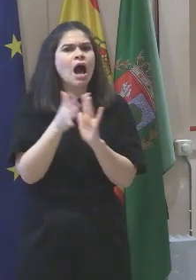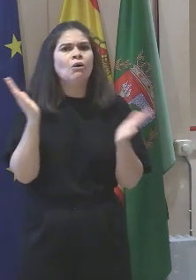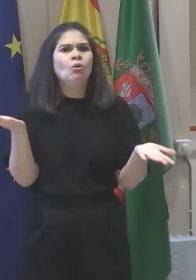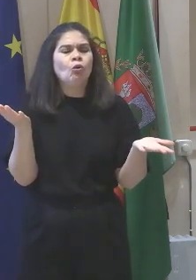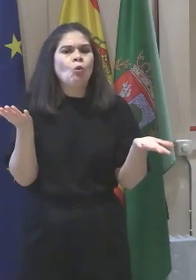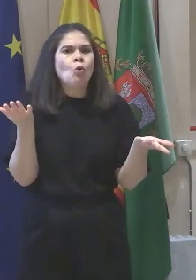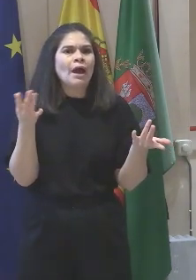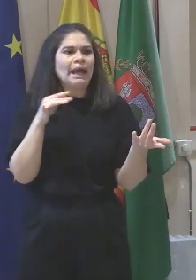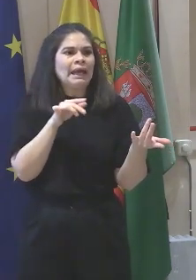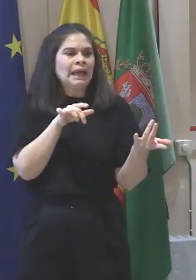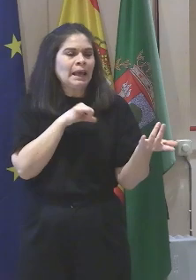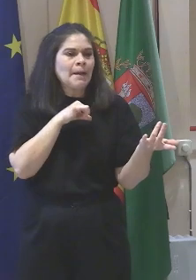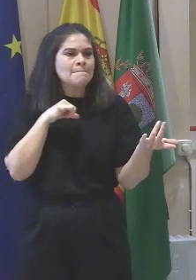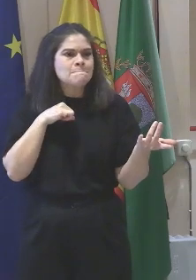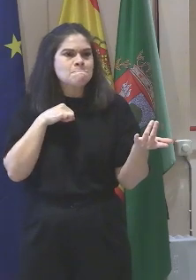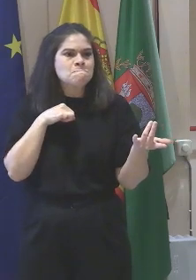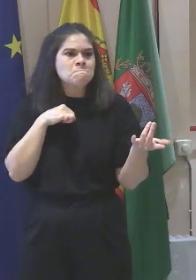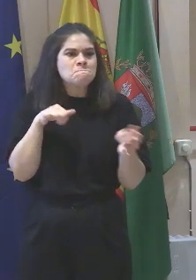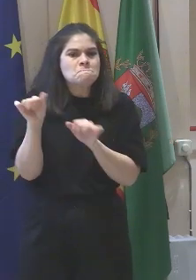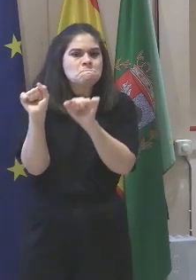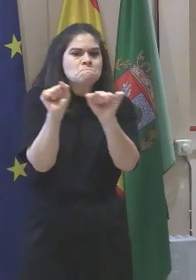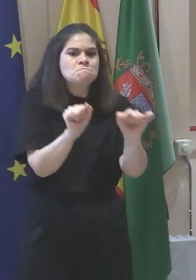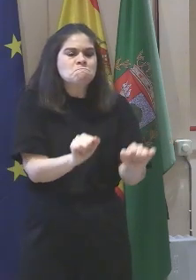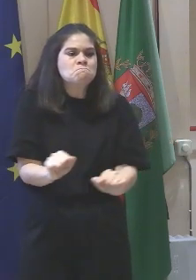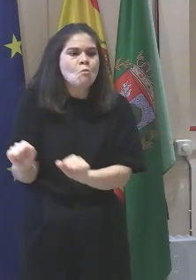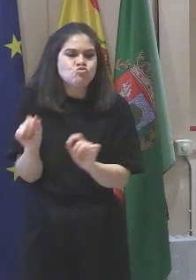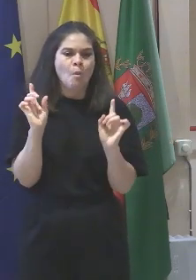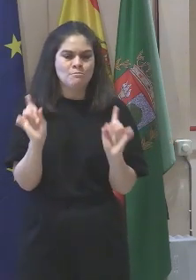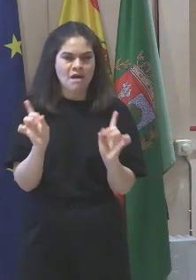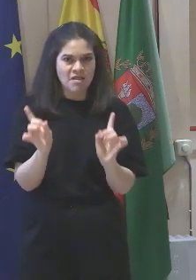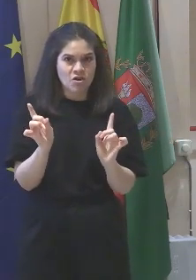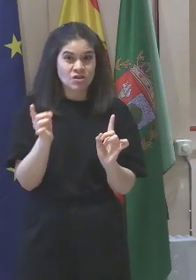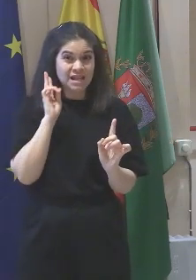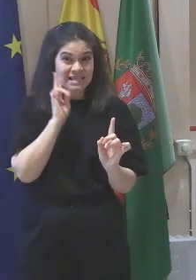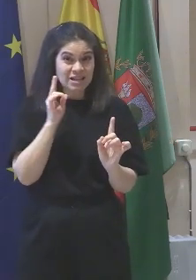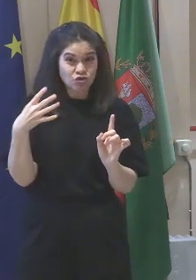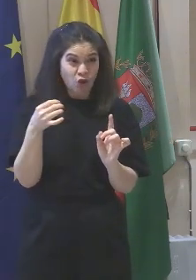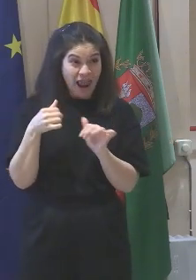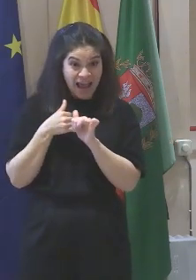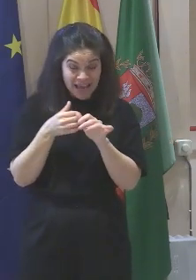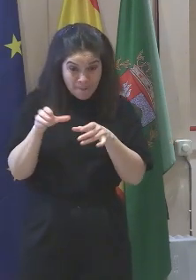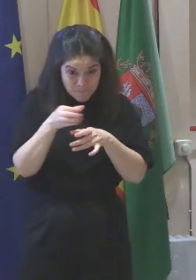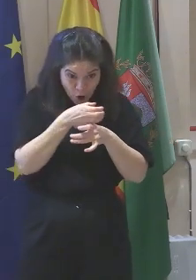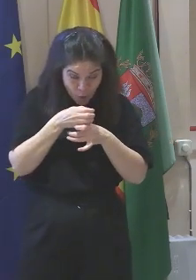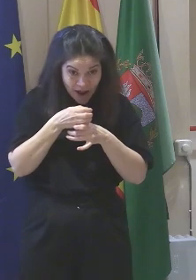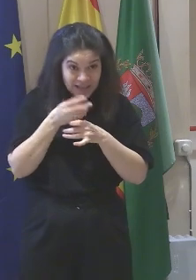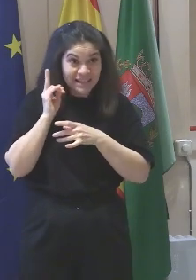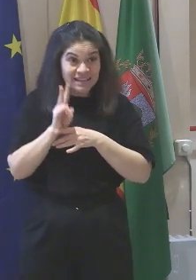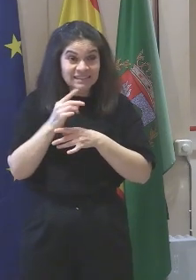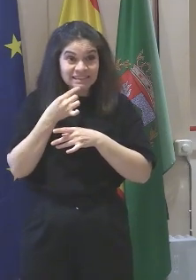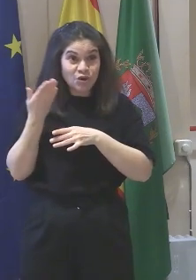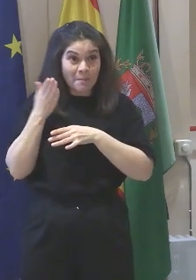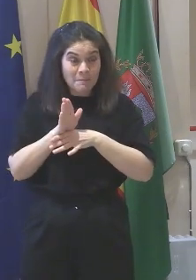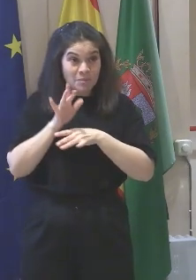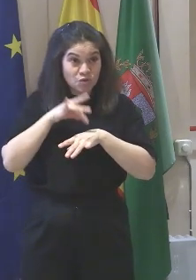la inmunología, que de por sí es complicadísima. No sé si habéis podido seguir todas las vías moleculares que ha expuesto Patricia a la hora de la enfermedad.